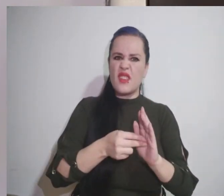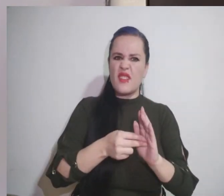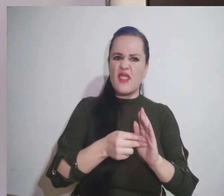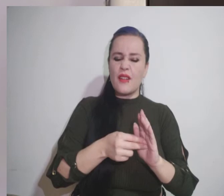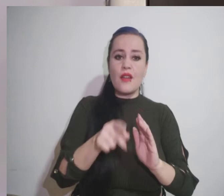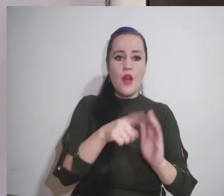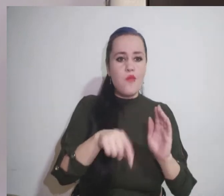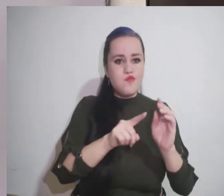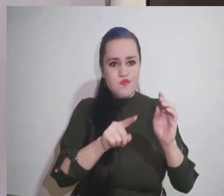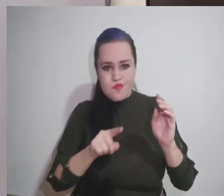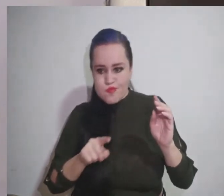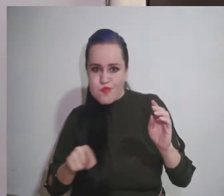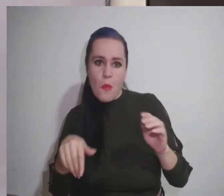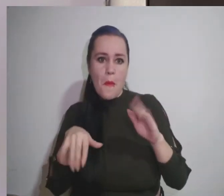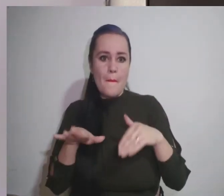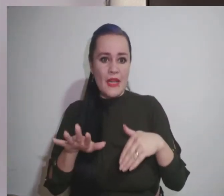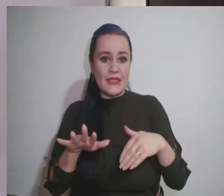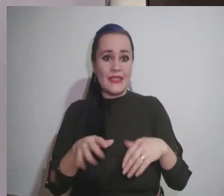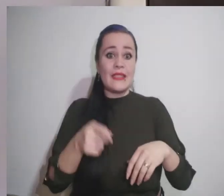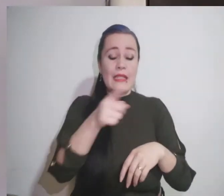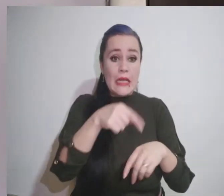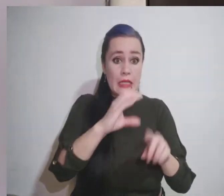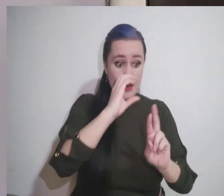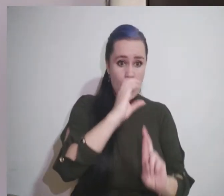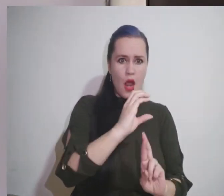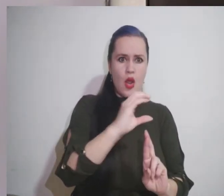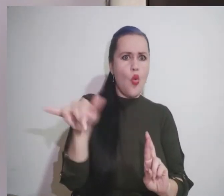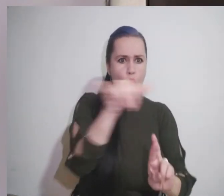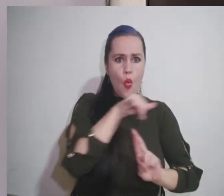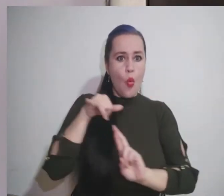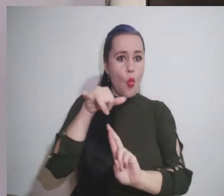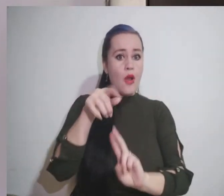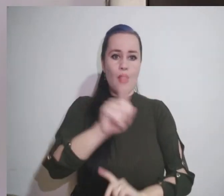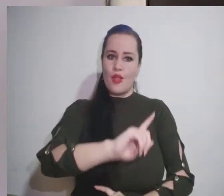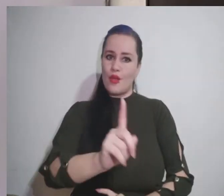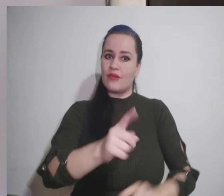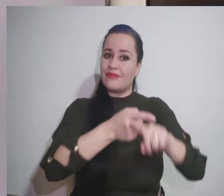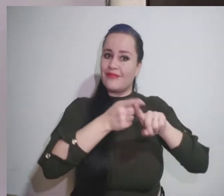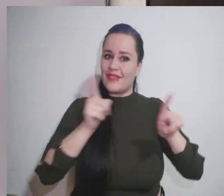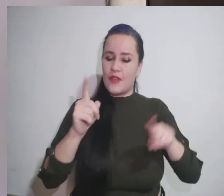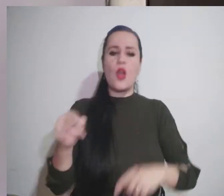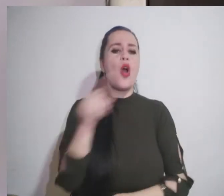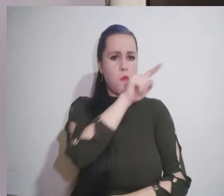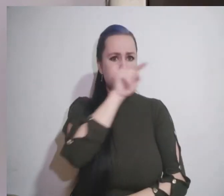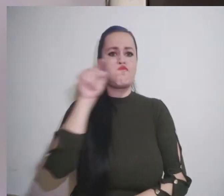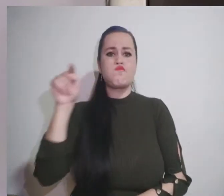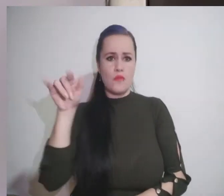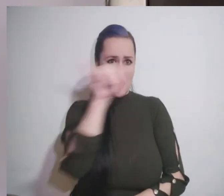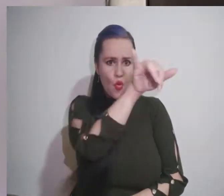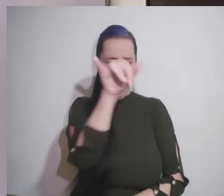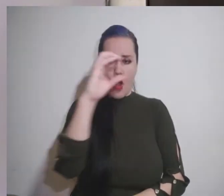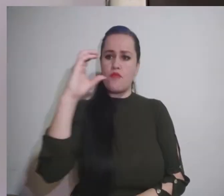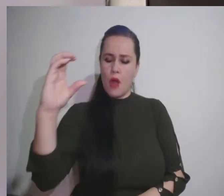es diferente, es lo que hace ser diferente a cada aminoácido. Todos los aminoácidos, esta parte son iguales. Tienen el